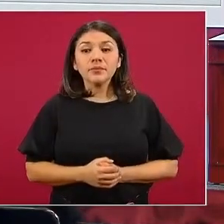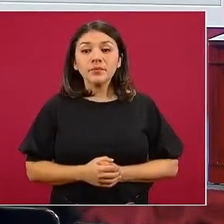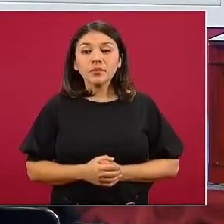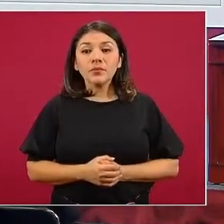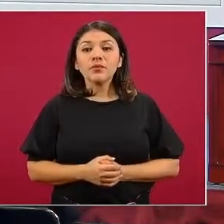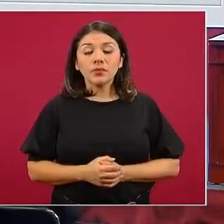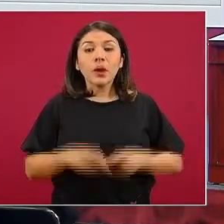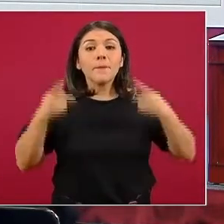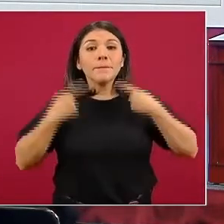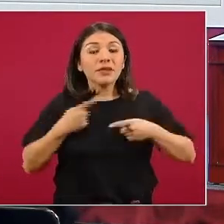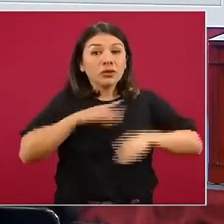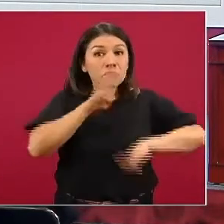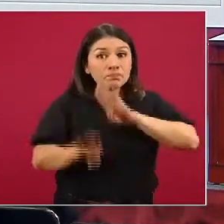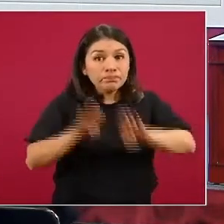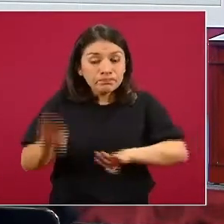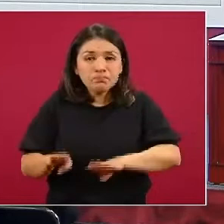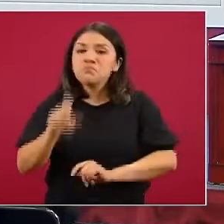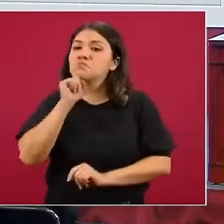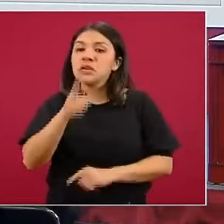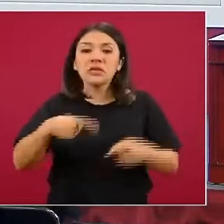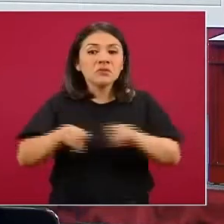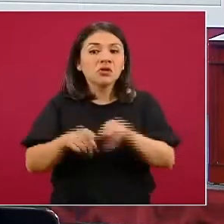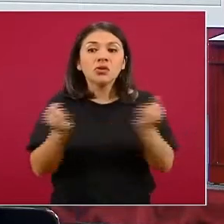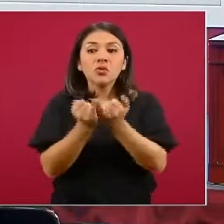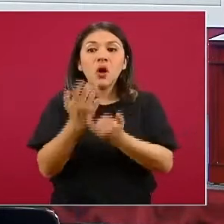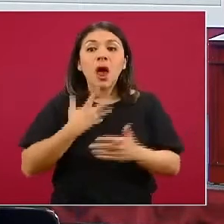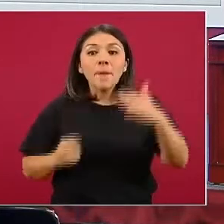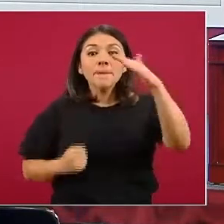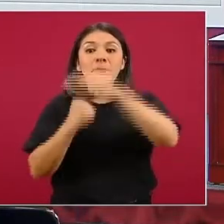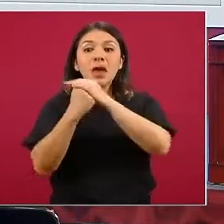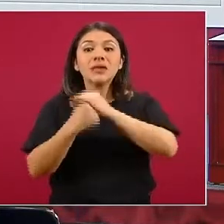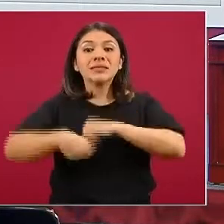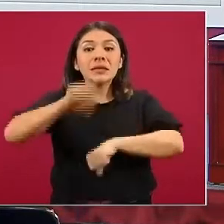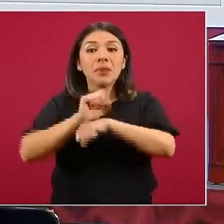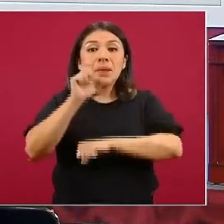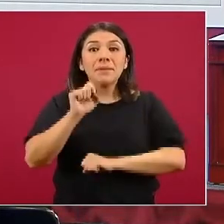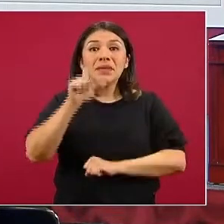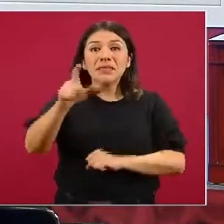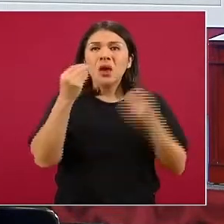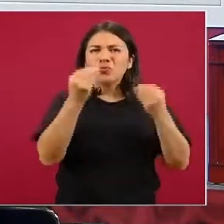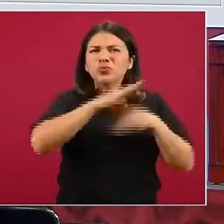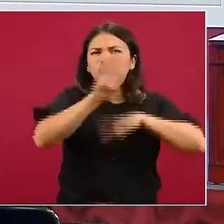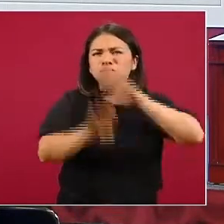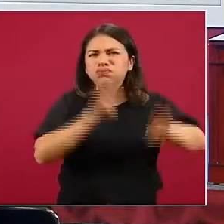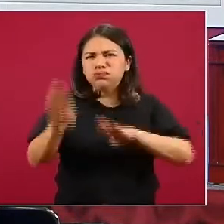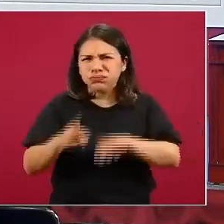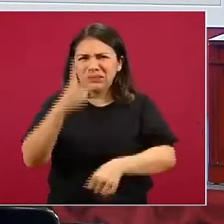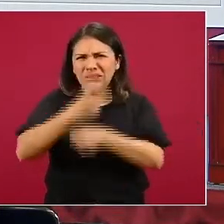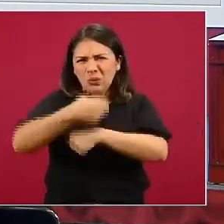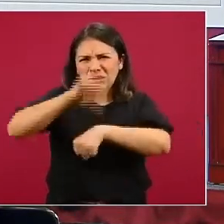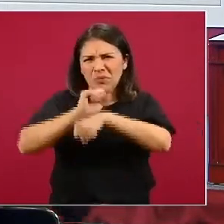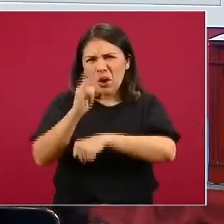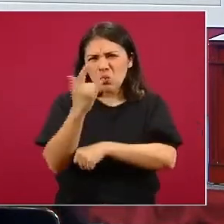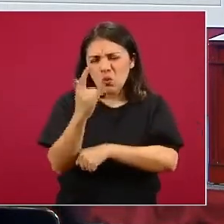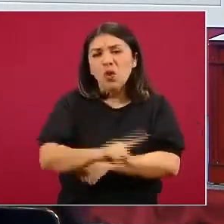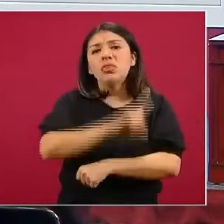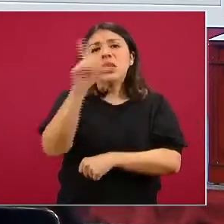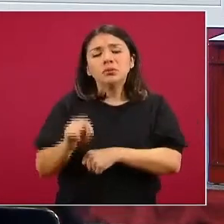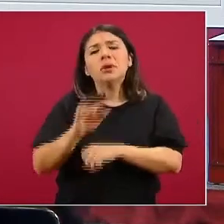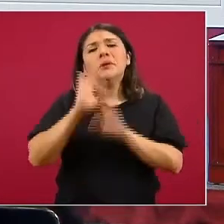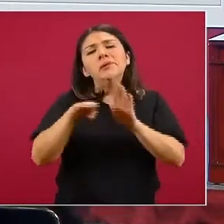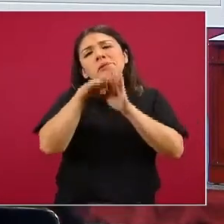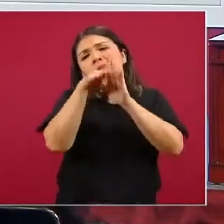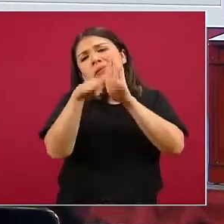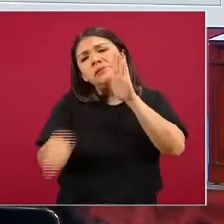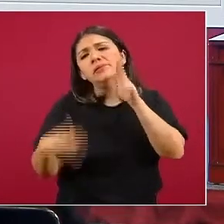Y la mortalidad, lo mismo, llegamos a un punto máximo de mortalidad en la semana 27, la segunda semana de julio, y posteriormente descendió